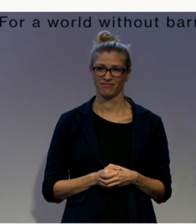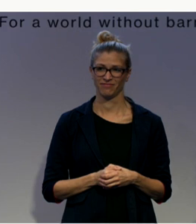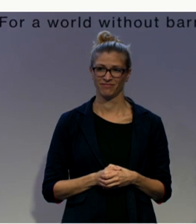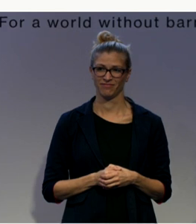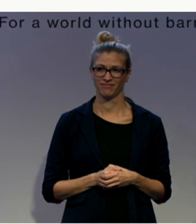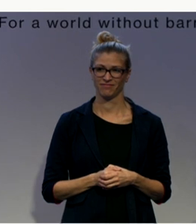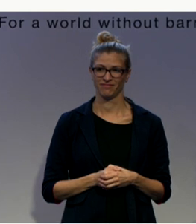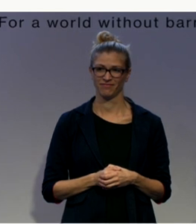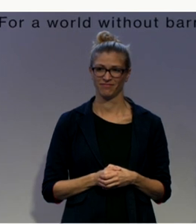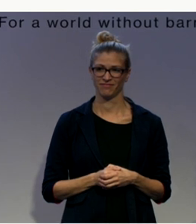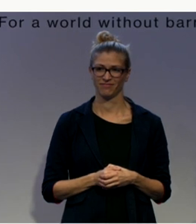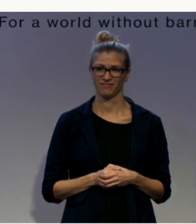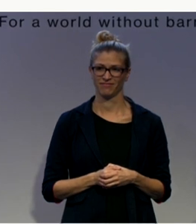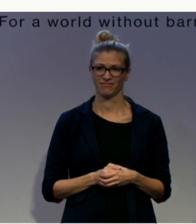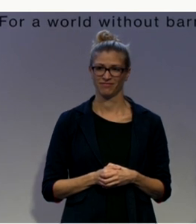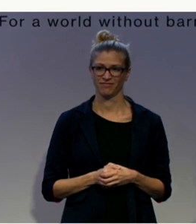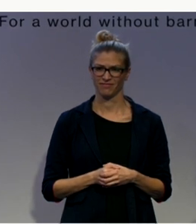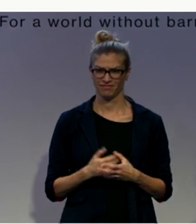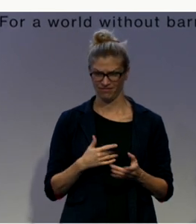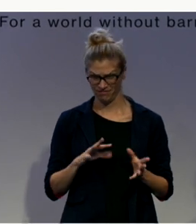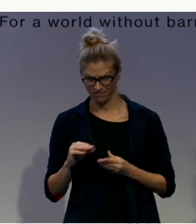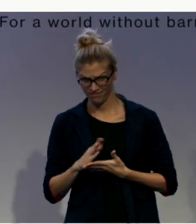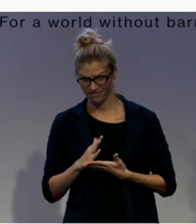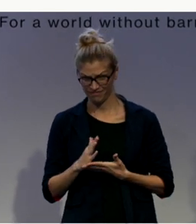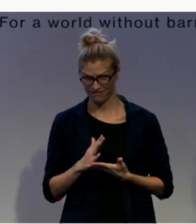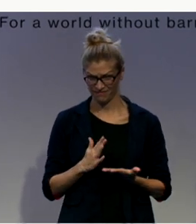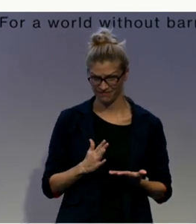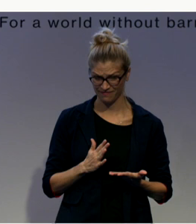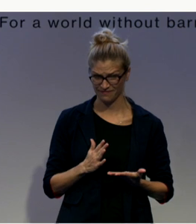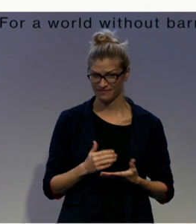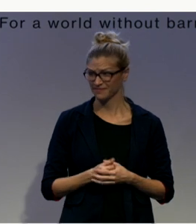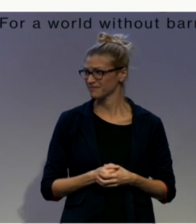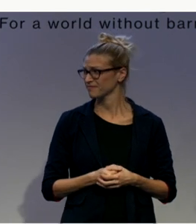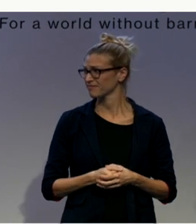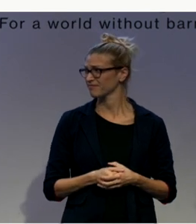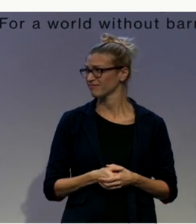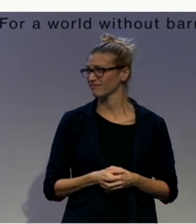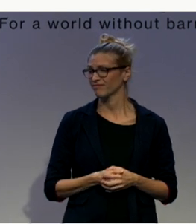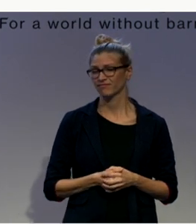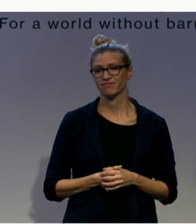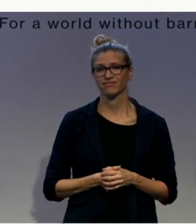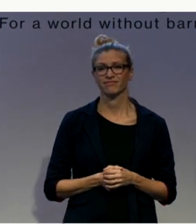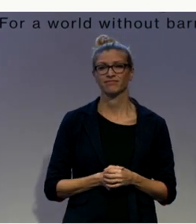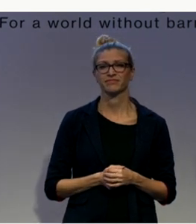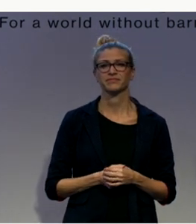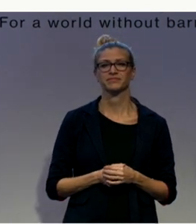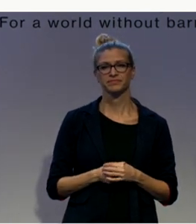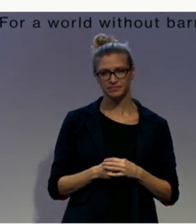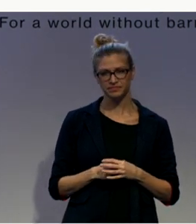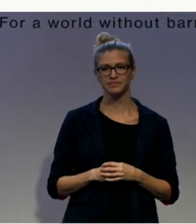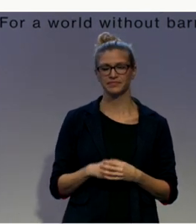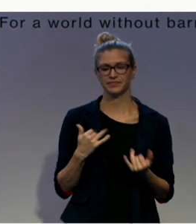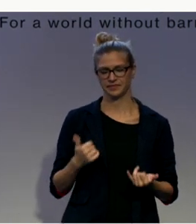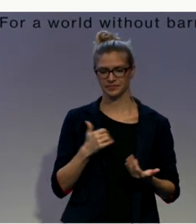la misma igualdad, con el mismo derecho. Okay.